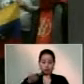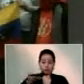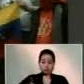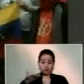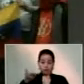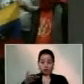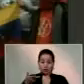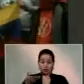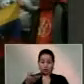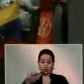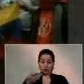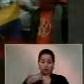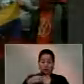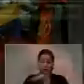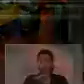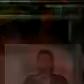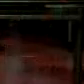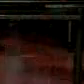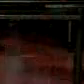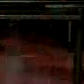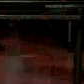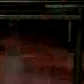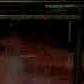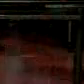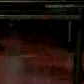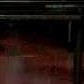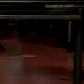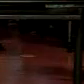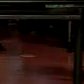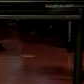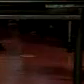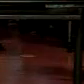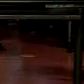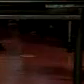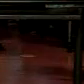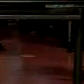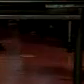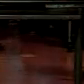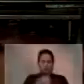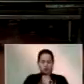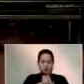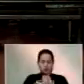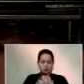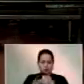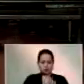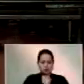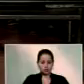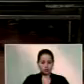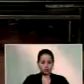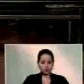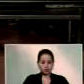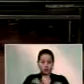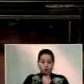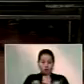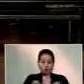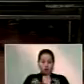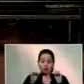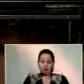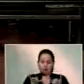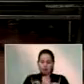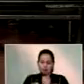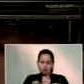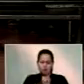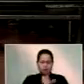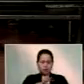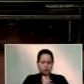de trascendencia tanto con el director ejecutivo de la Comisión Interamericana de los Derechos Humanos, Santiago Cantón Congomo, con el propio